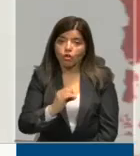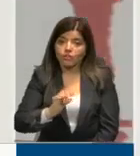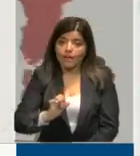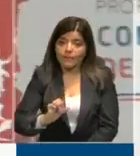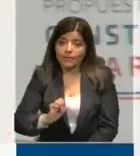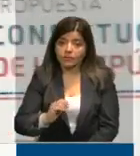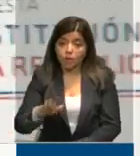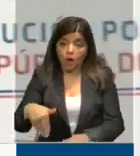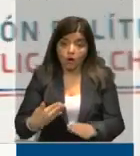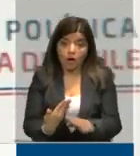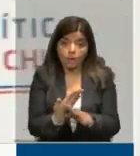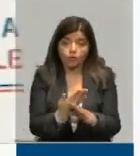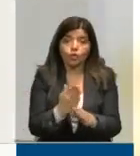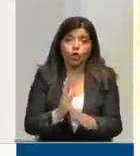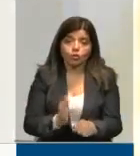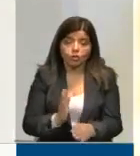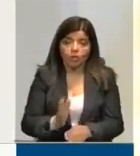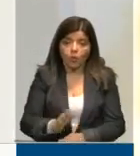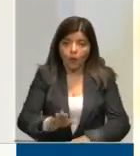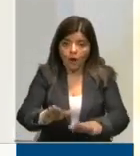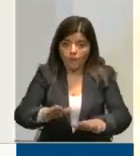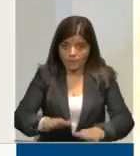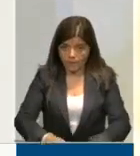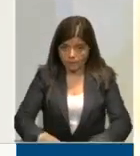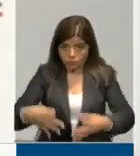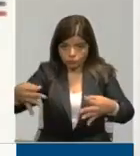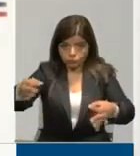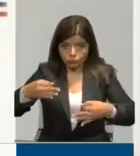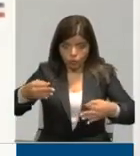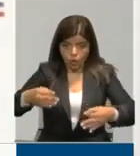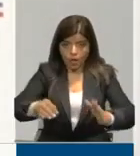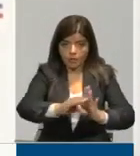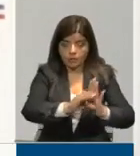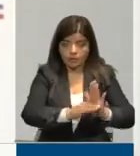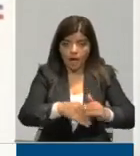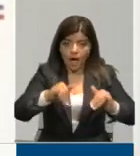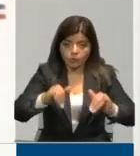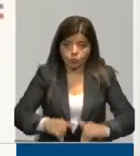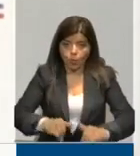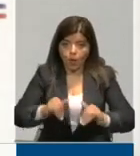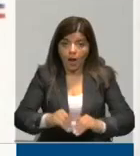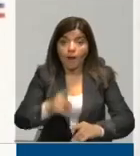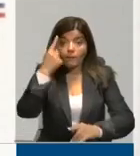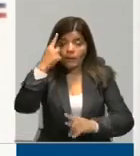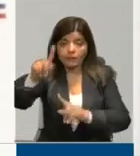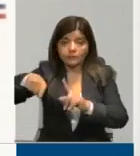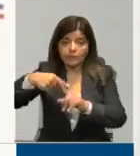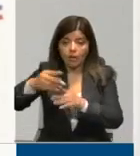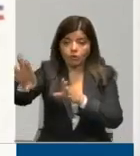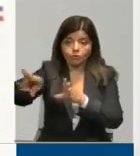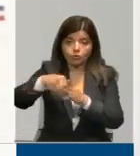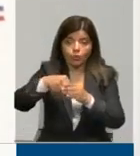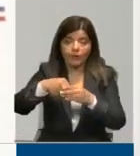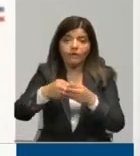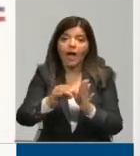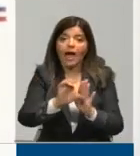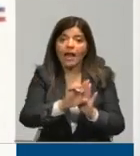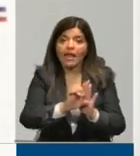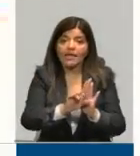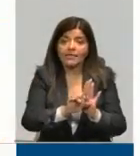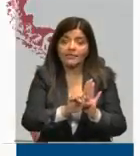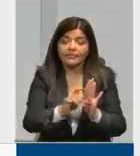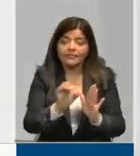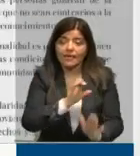del Consejo mantiene lo establecido por la Carta Magna vigente, eso sí, introduciendo una innovación al estado de